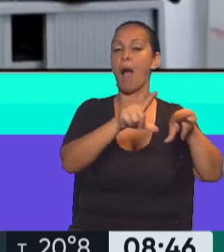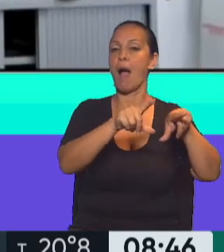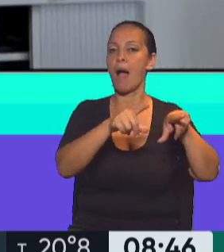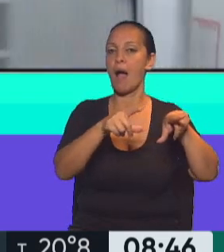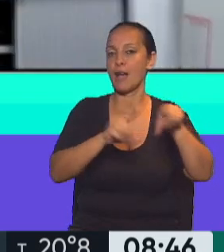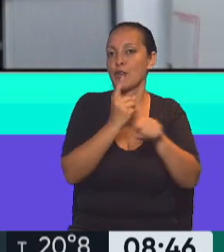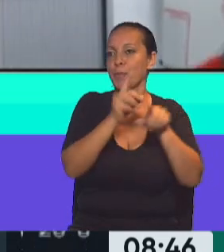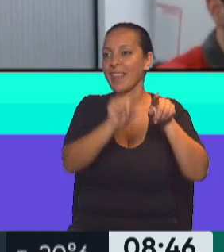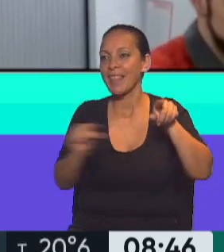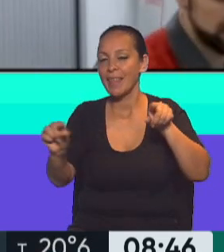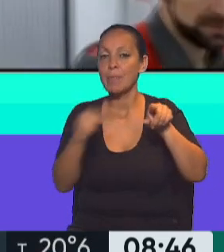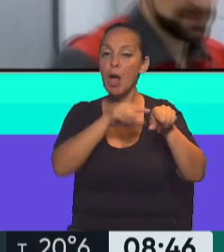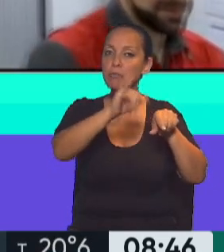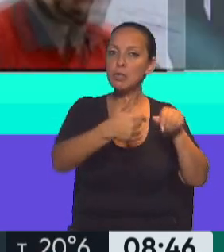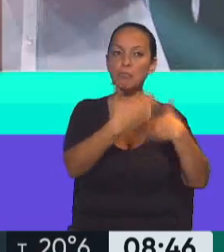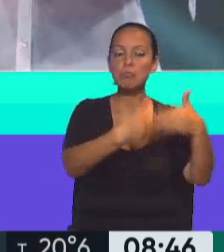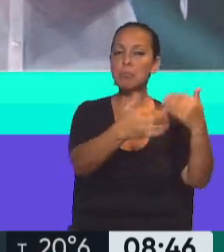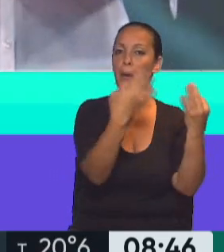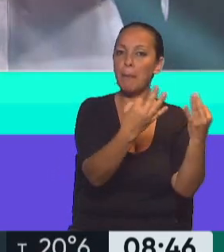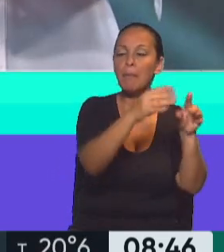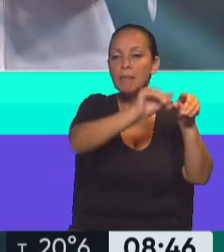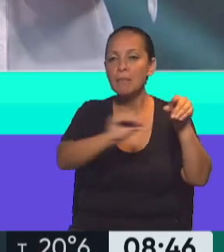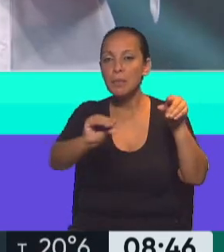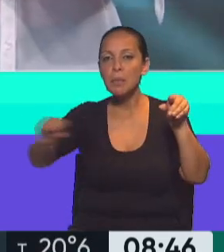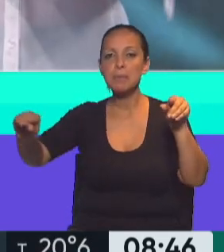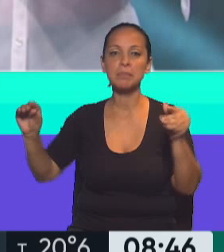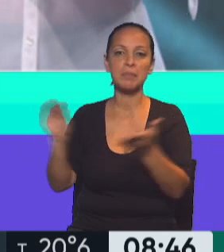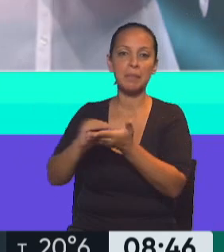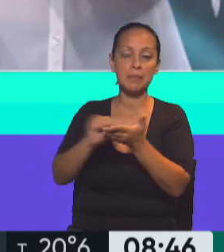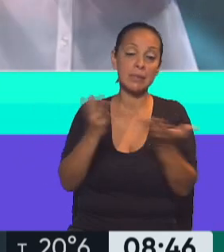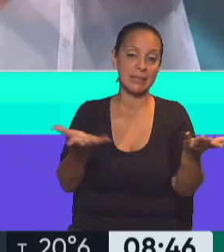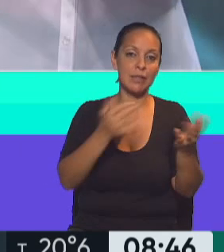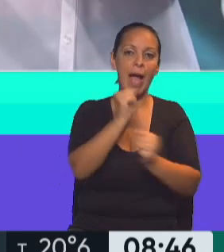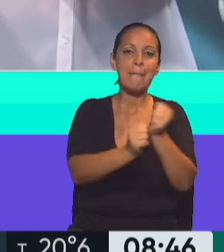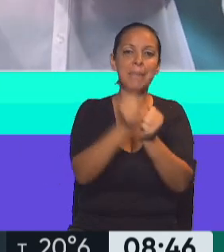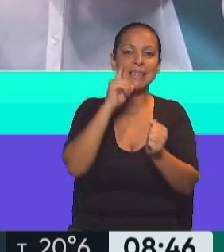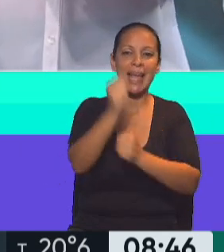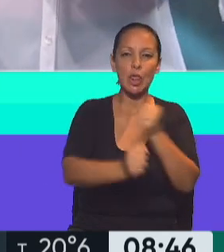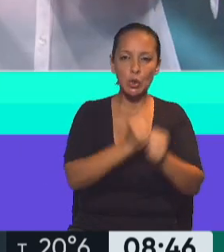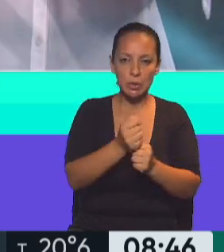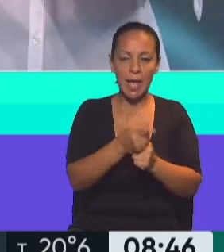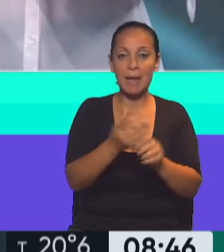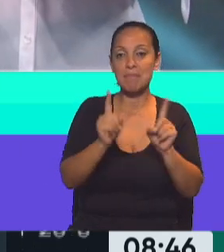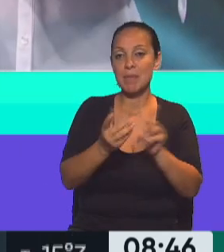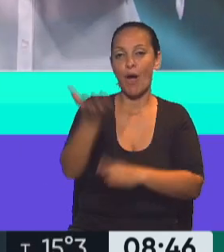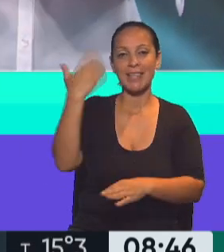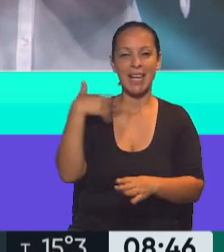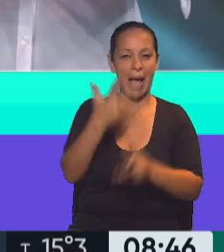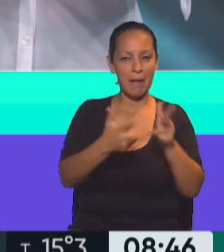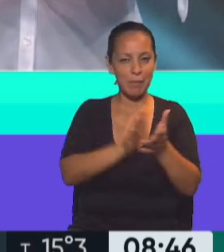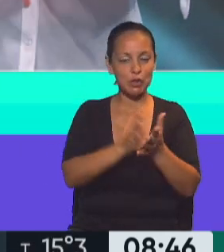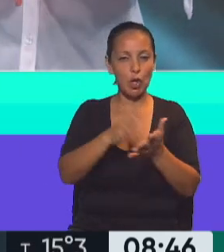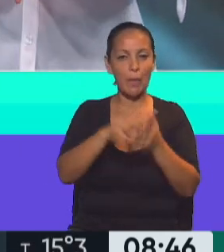estar repartiendo estas ganancias. Sí, así es. Justamente hablamos de una empresa industrial y hablábamos ayer, ¿no?, de los datos de industria